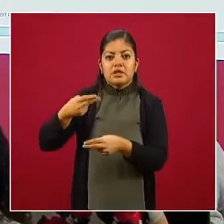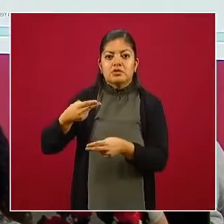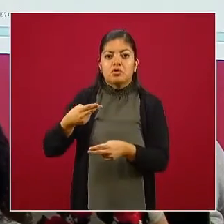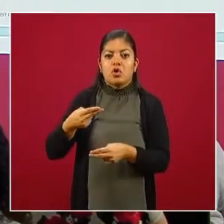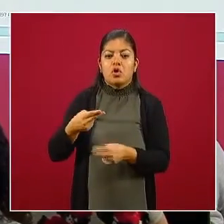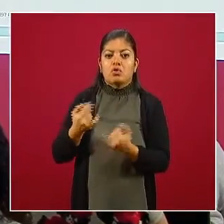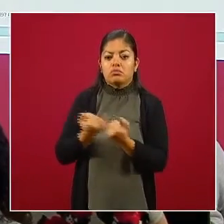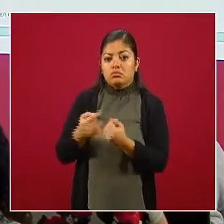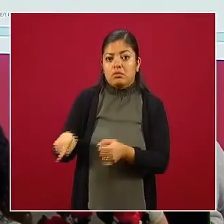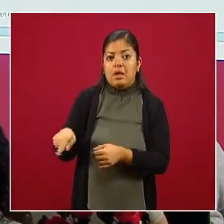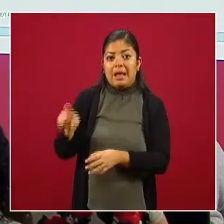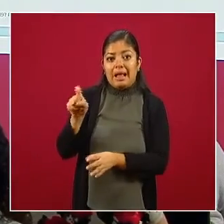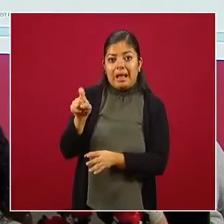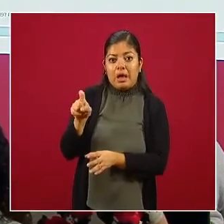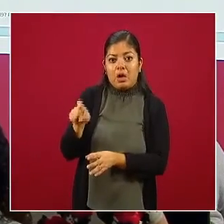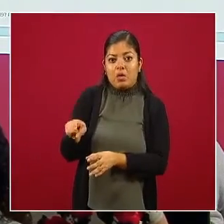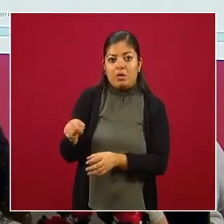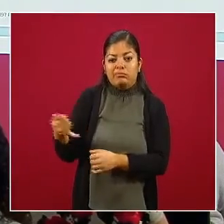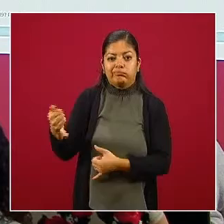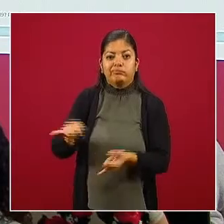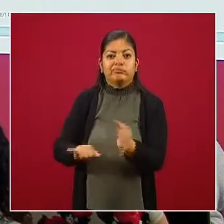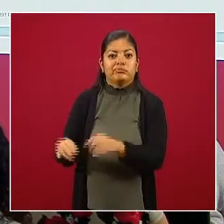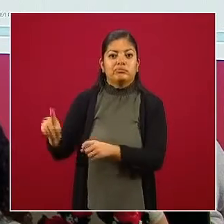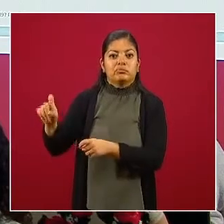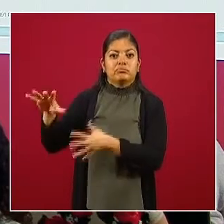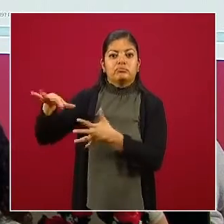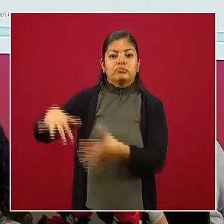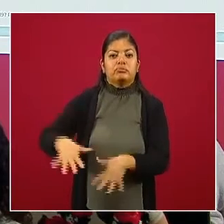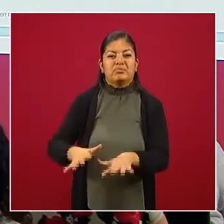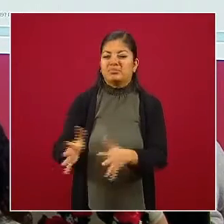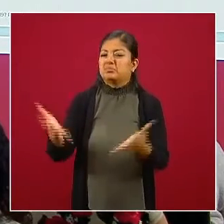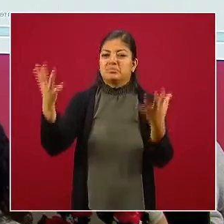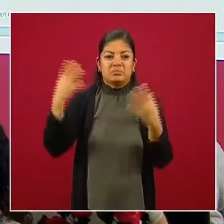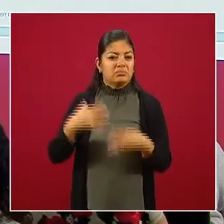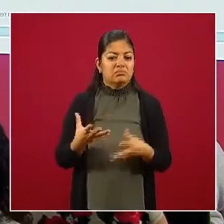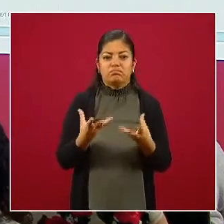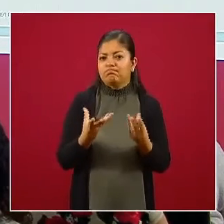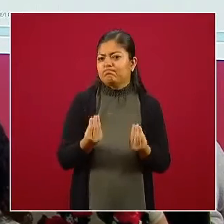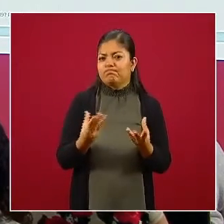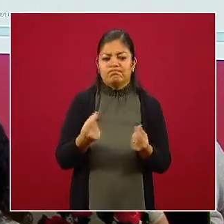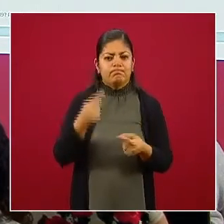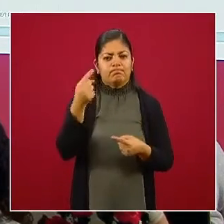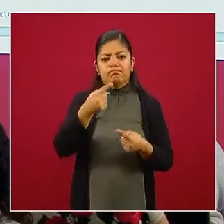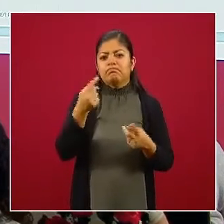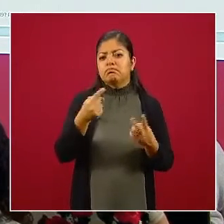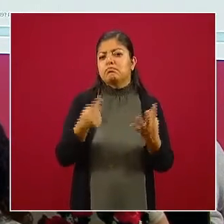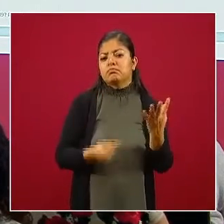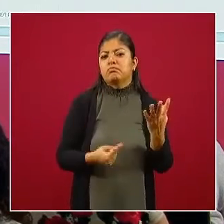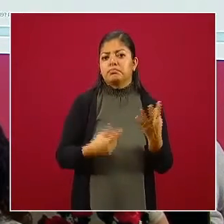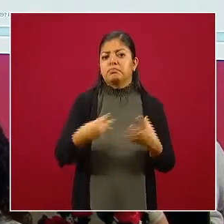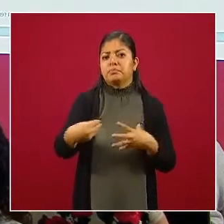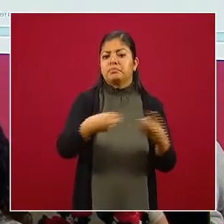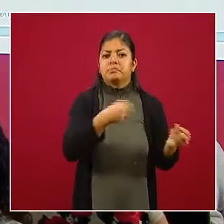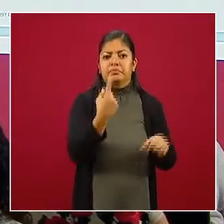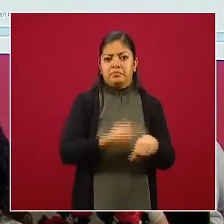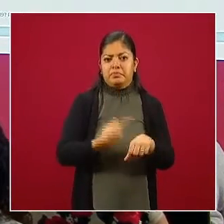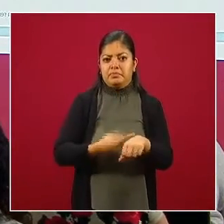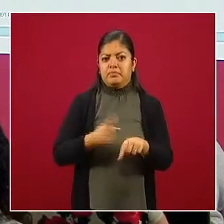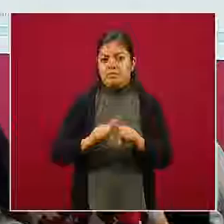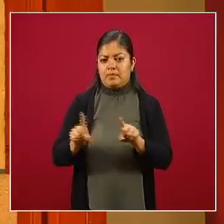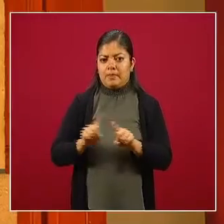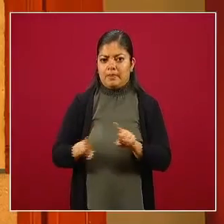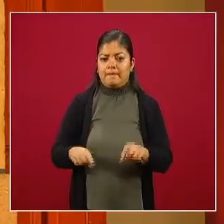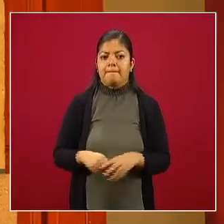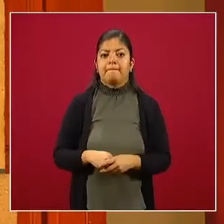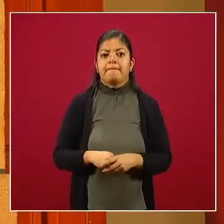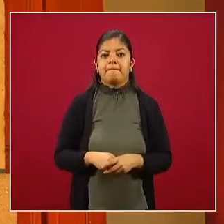agua con elementos que están en la naturaleza. En fin, hay una gran cantidad de mecanismos de transmisión. El